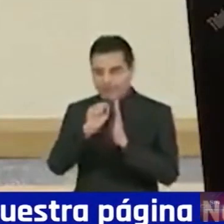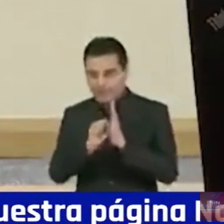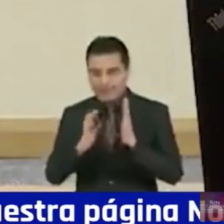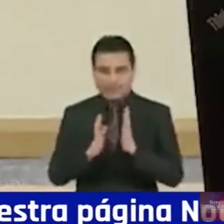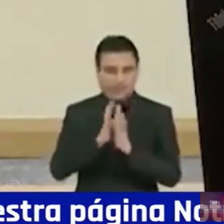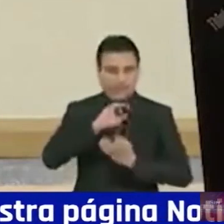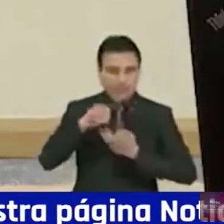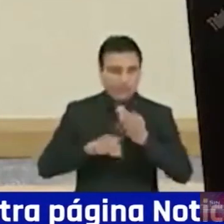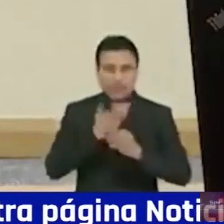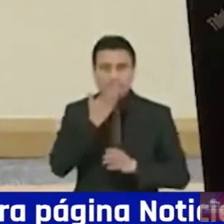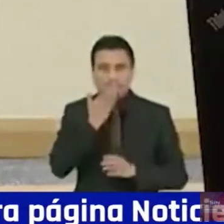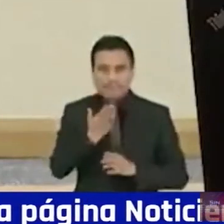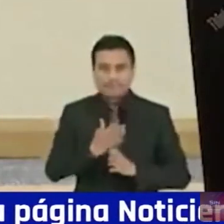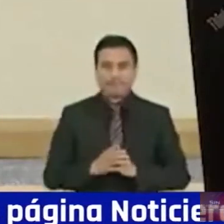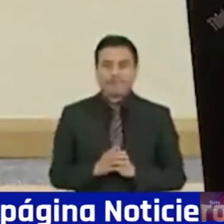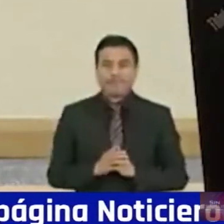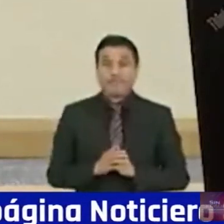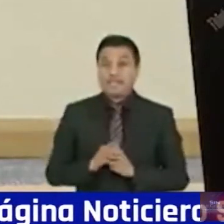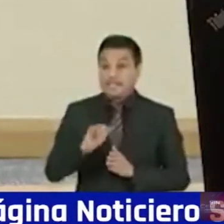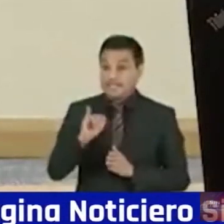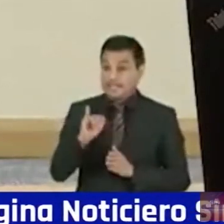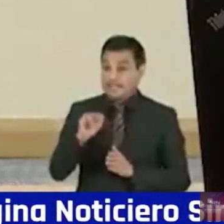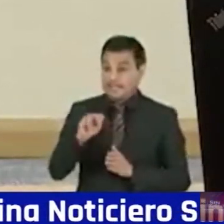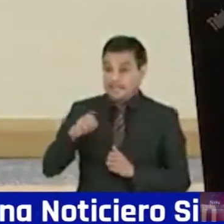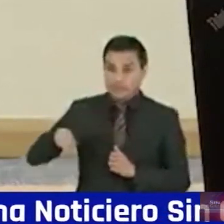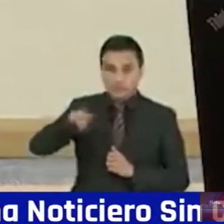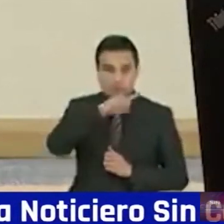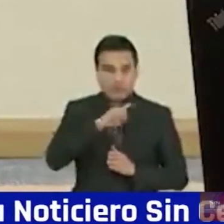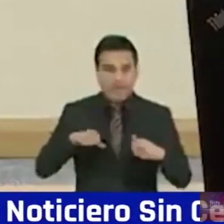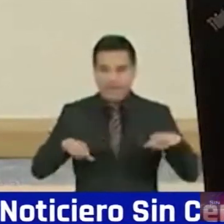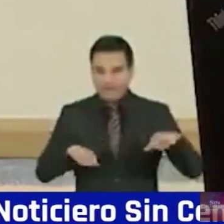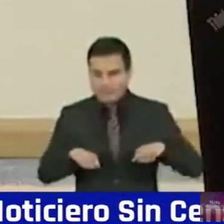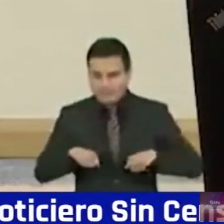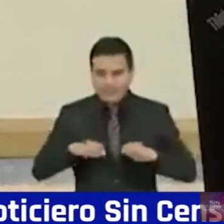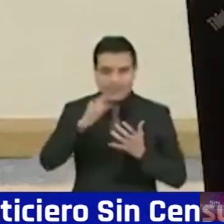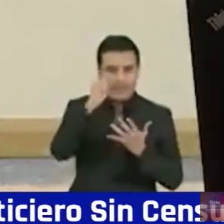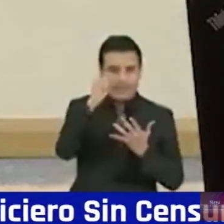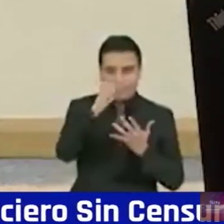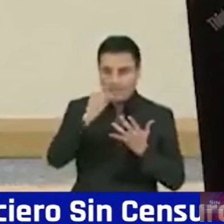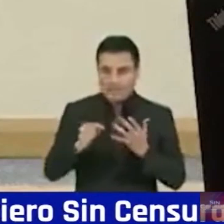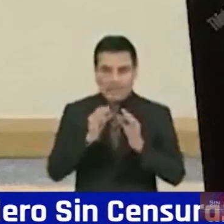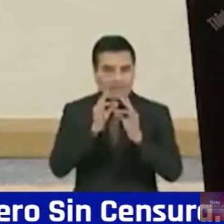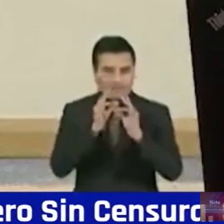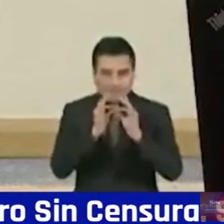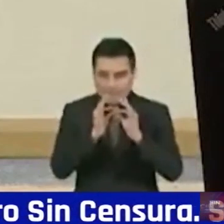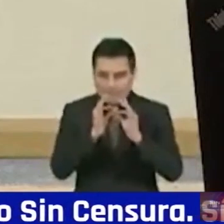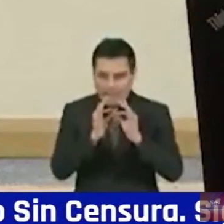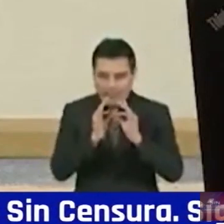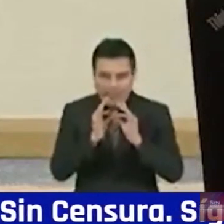El Instituto Nacional Electoral cumplió una a una con las actividades que teníamos encomendadas y